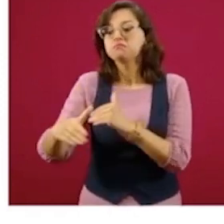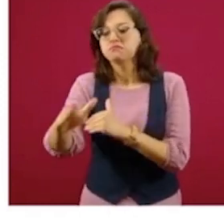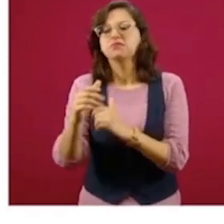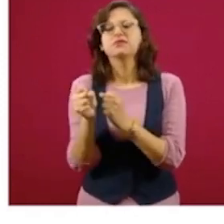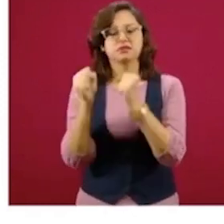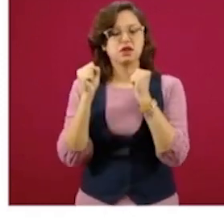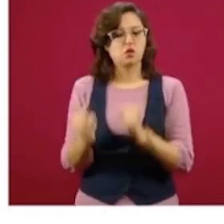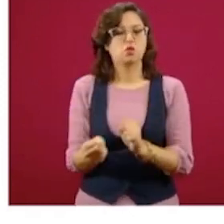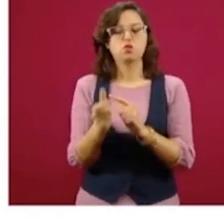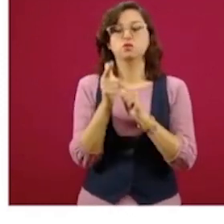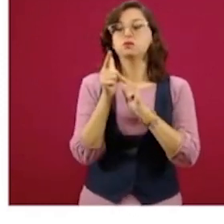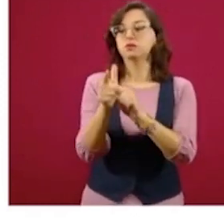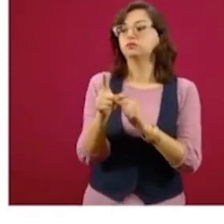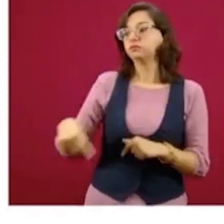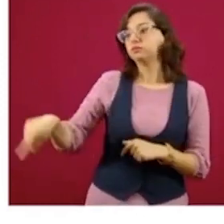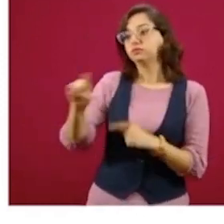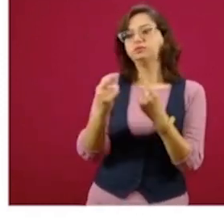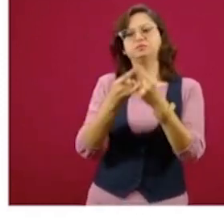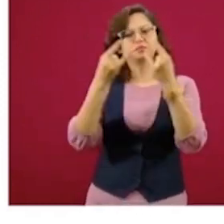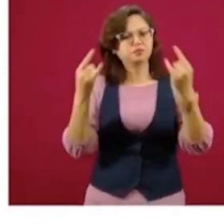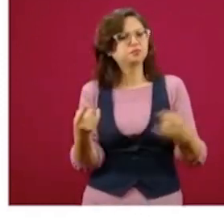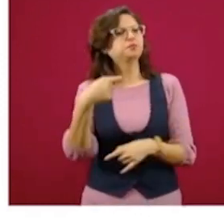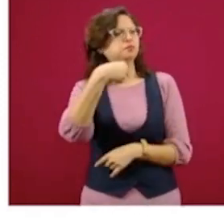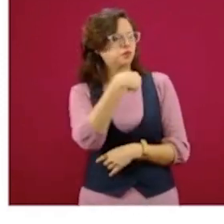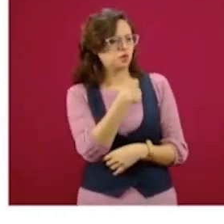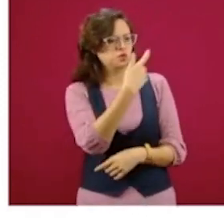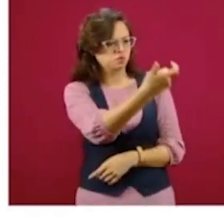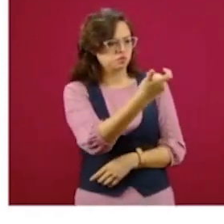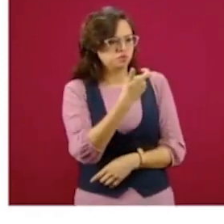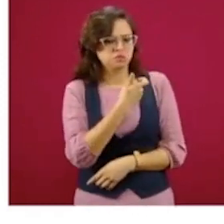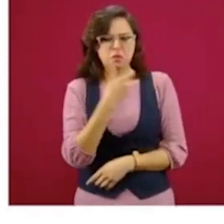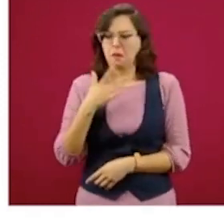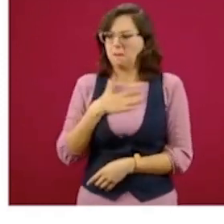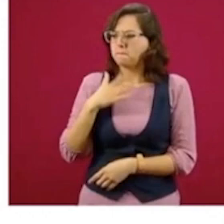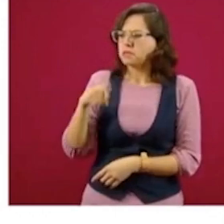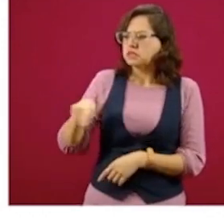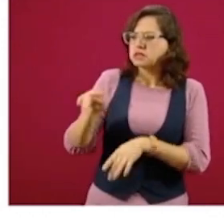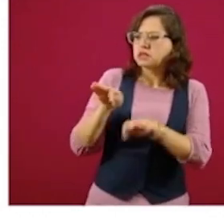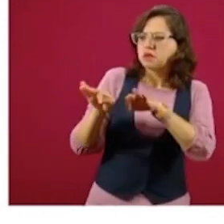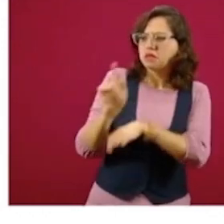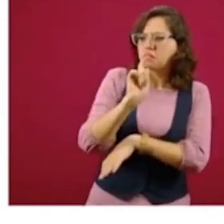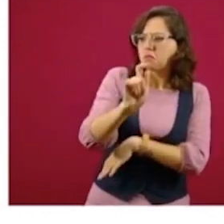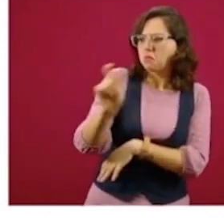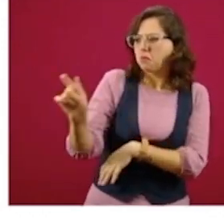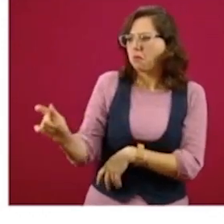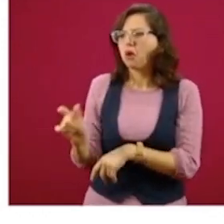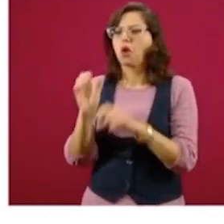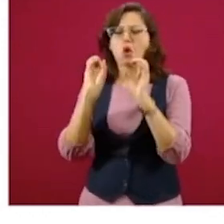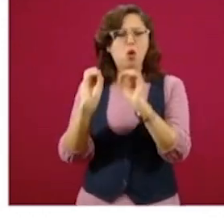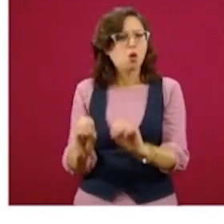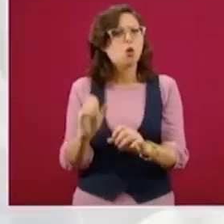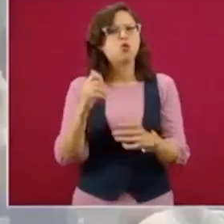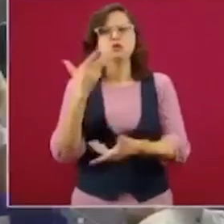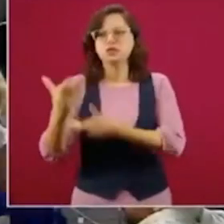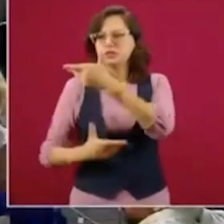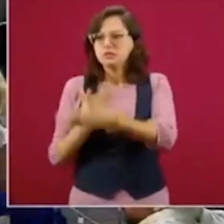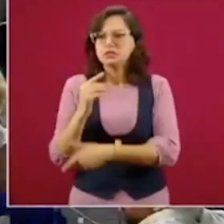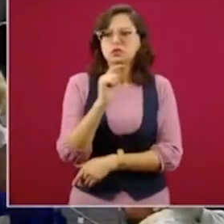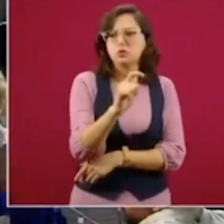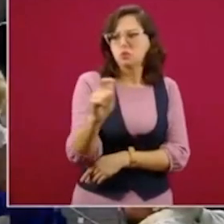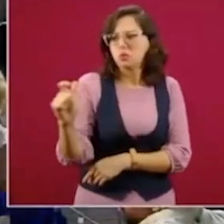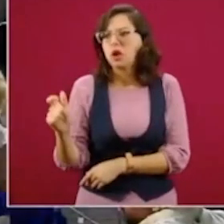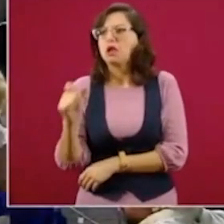quienes mandan sus testimonios diciendo lo voy a usar para el pago de nómina o lo voy a usar para algunos pagos de servicios